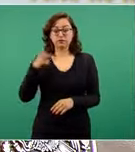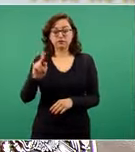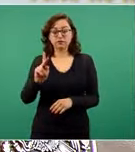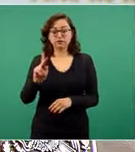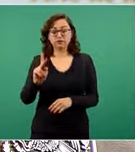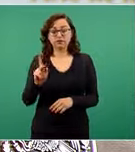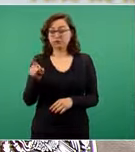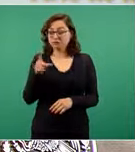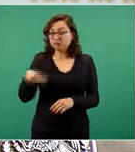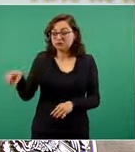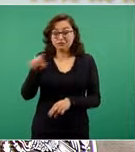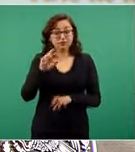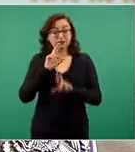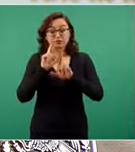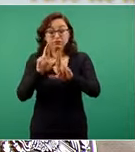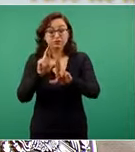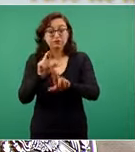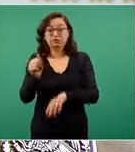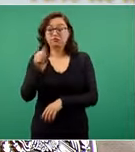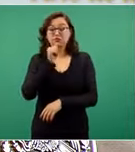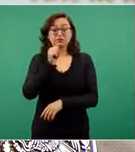adelantarnos